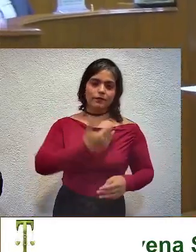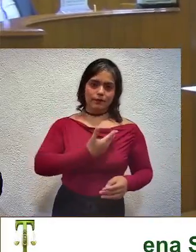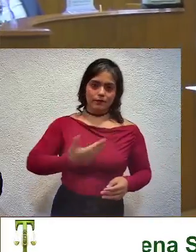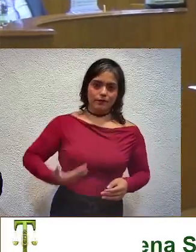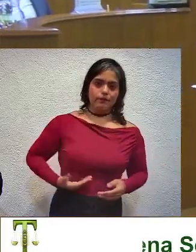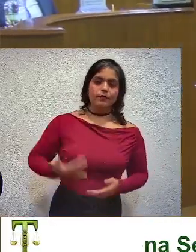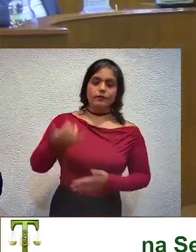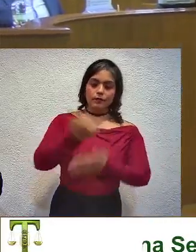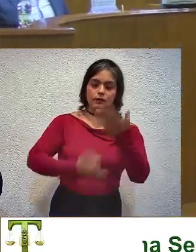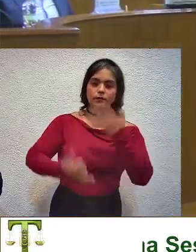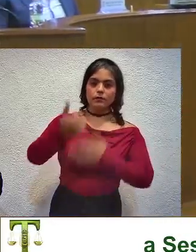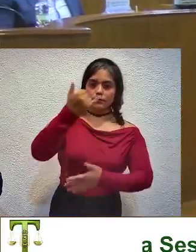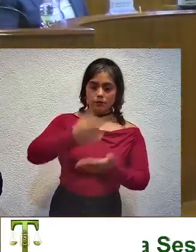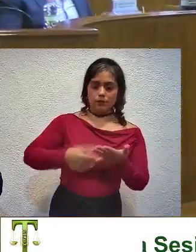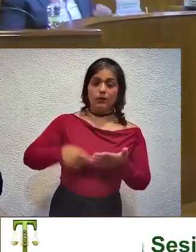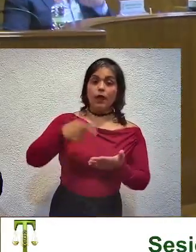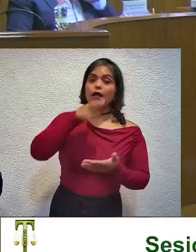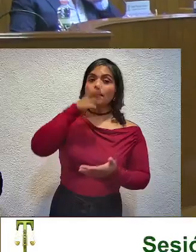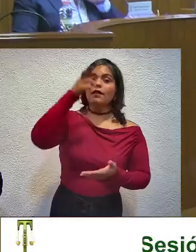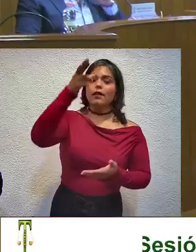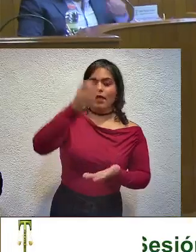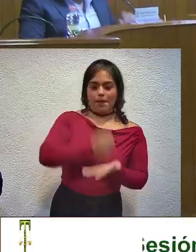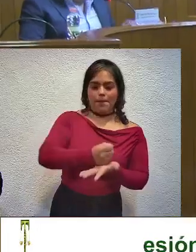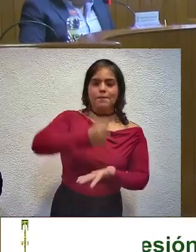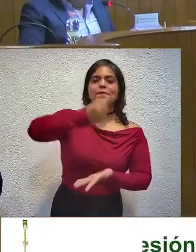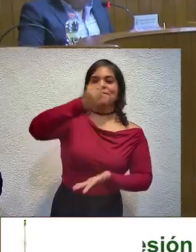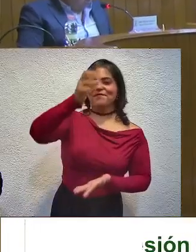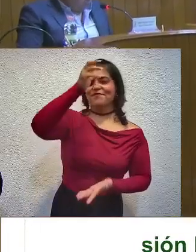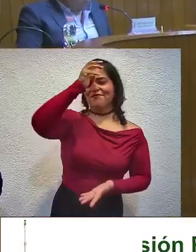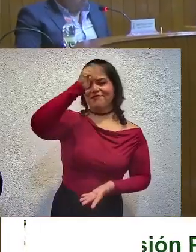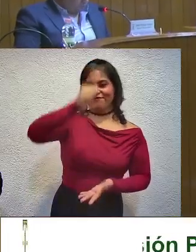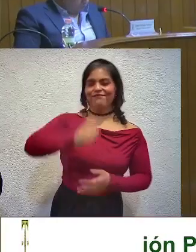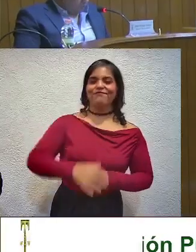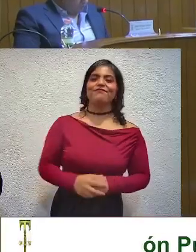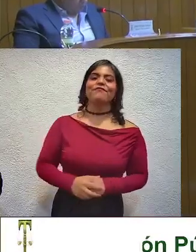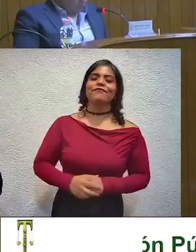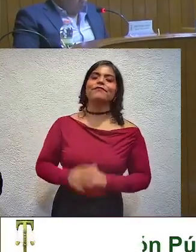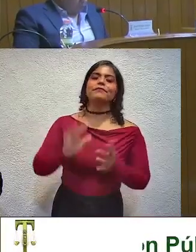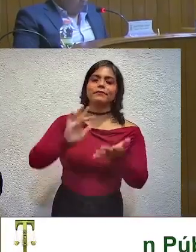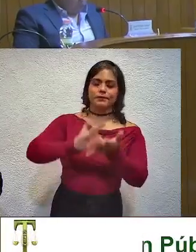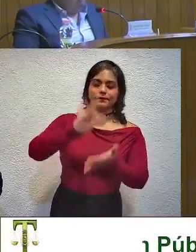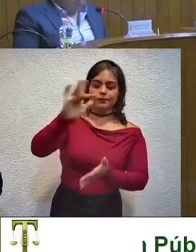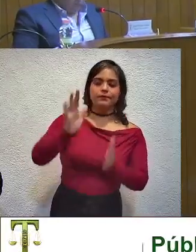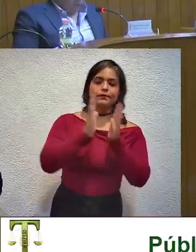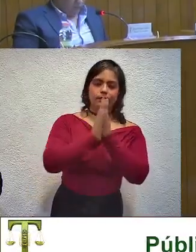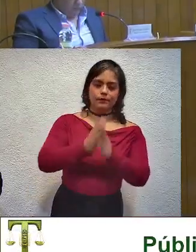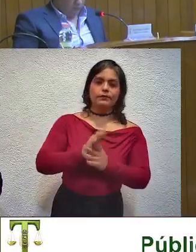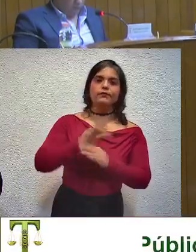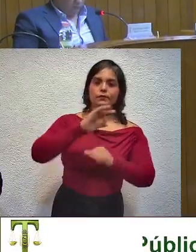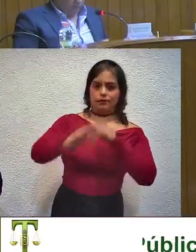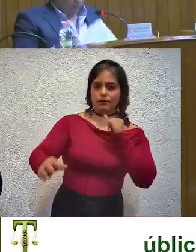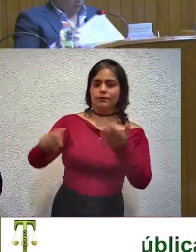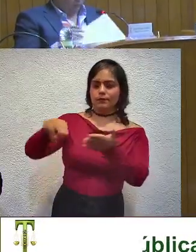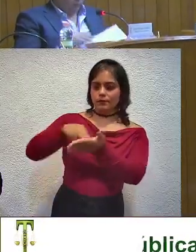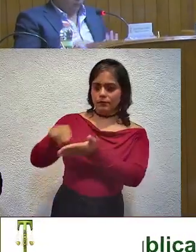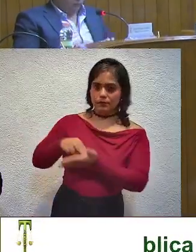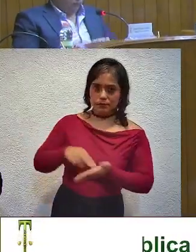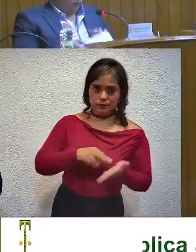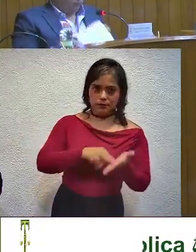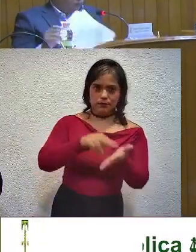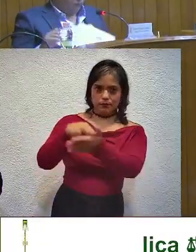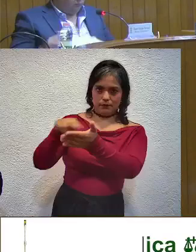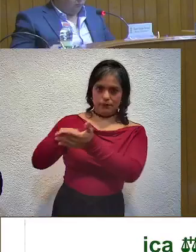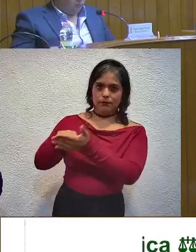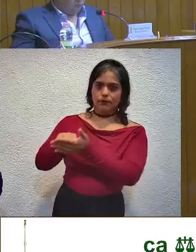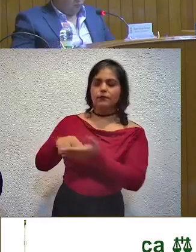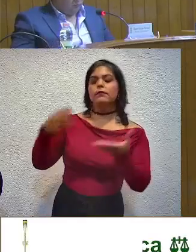El proyecto de resolución fue aprobado por unanimidad de votos. Gracias, secretario. En consecuencia, sírvase recabar las firmas a la conclusión